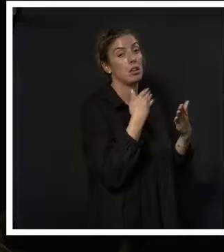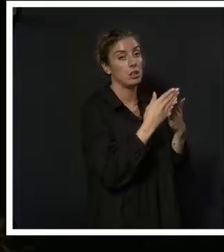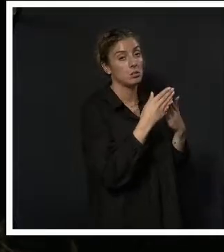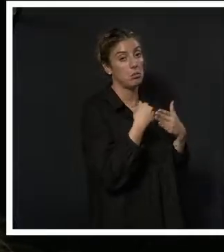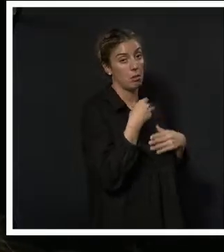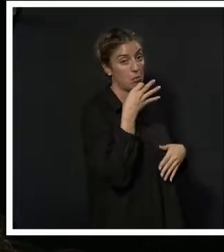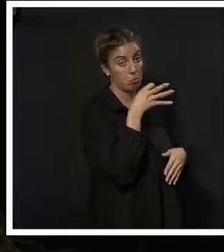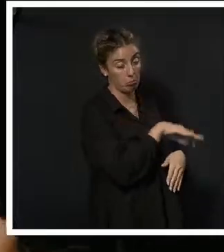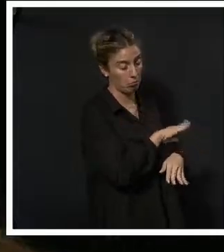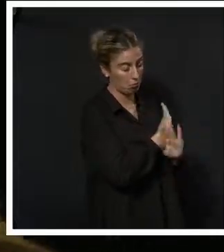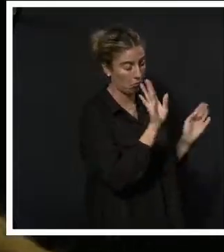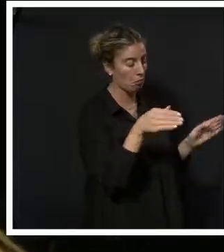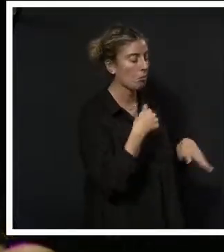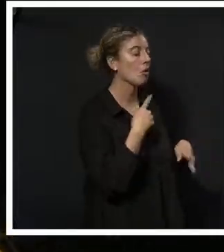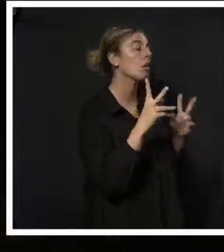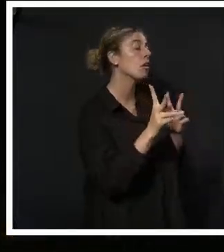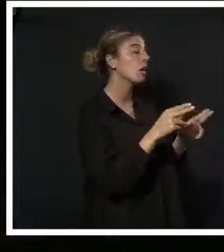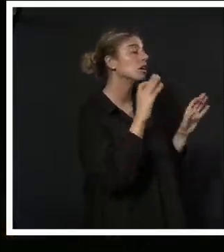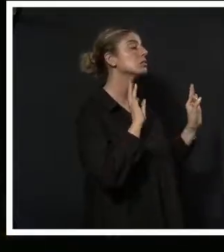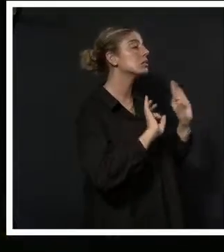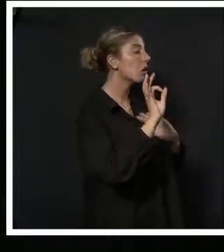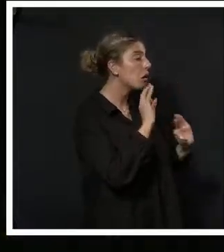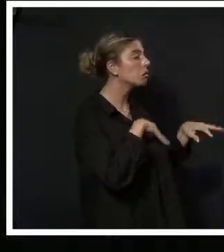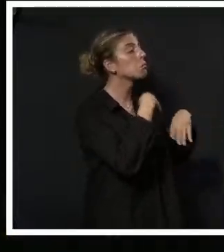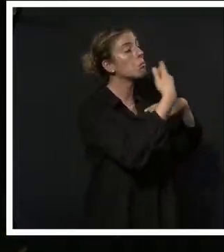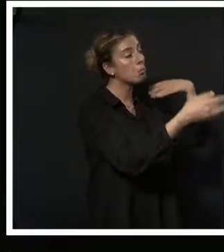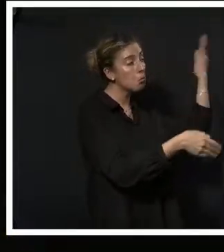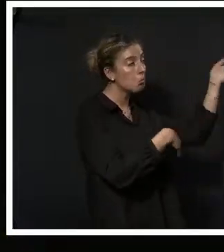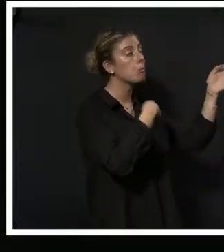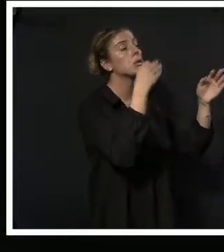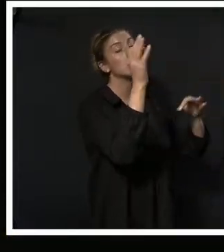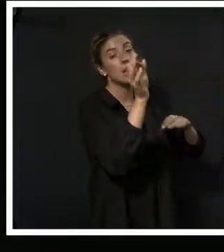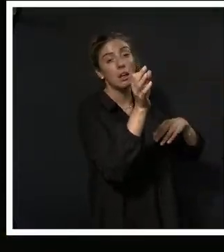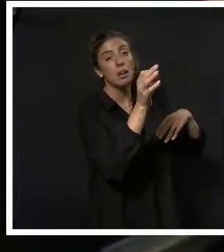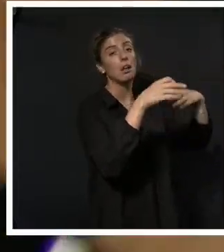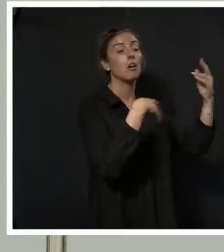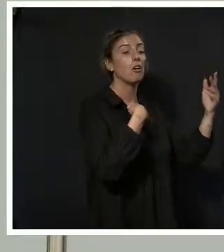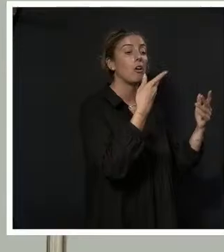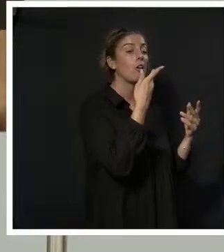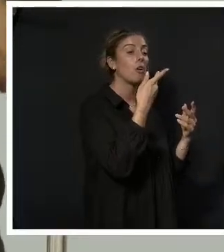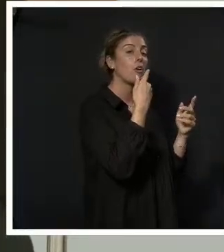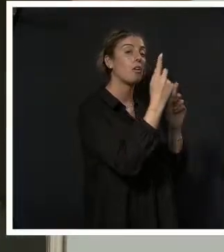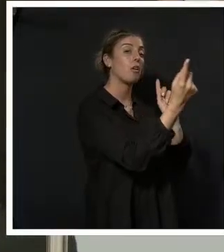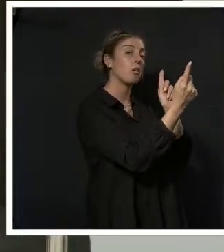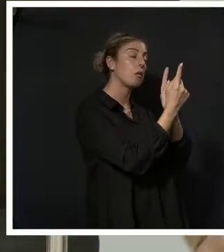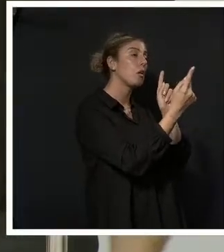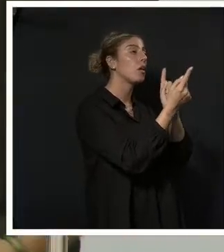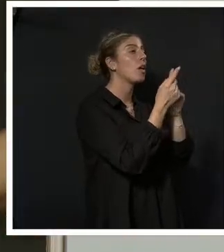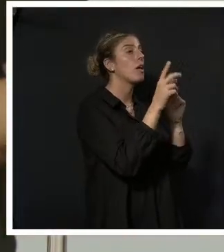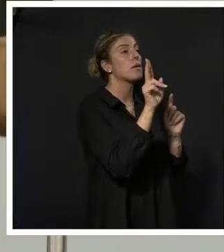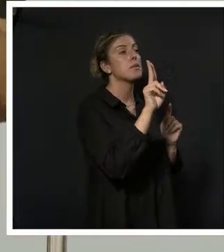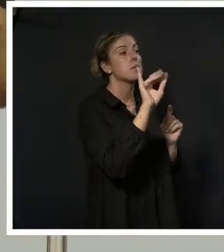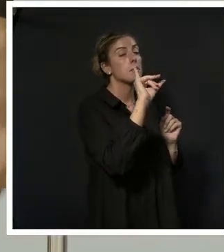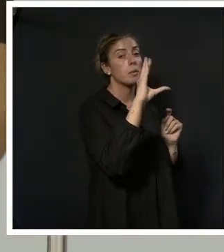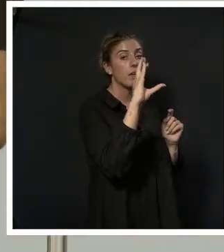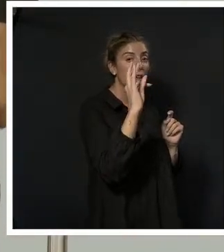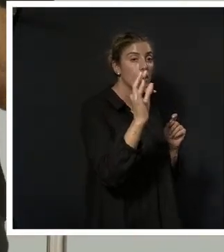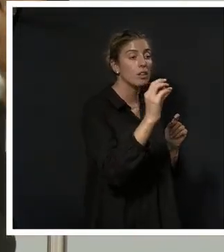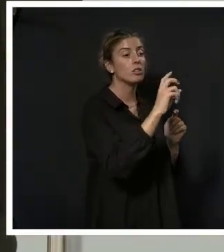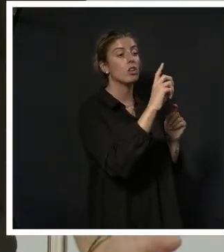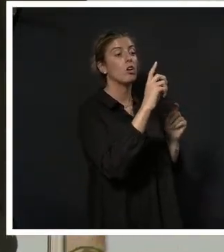estudia nada pero hacer algún cursillo de teatro que había por ahí algún taller con inyección asiente pues Víctor mosqueira